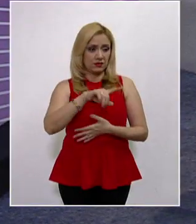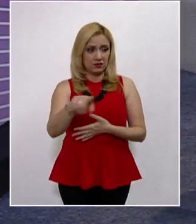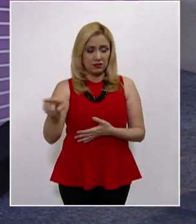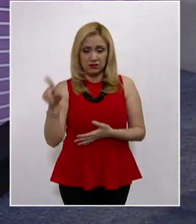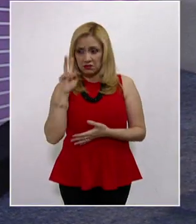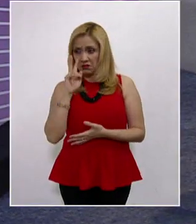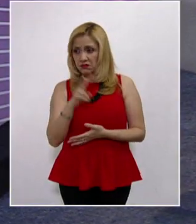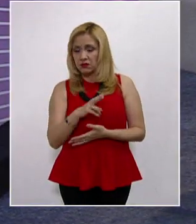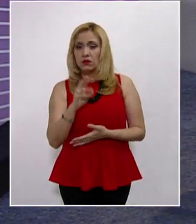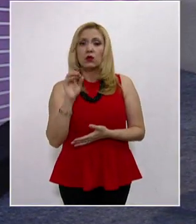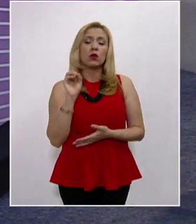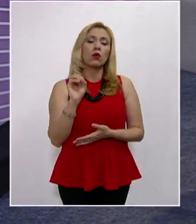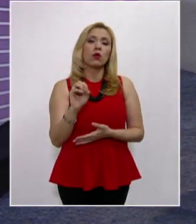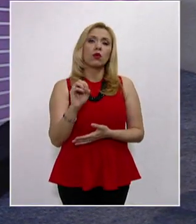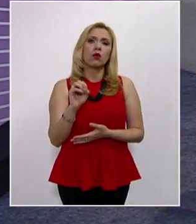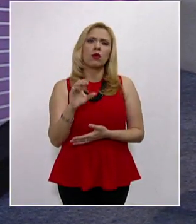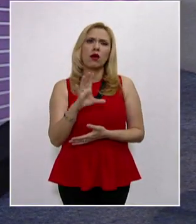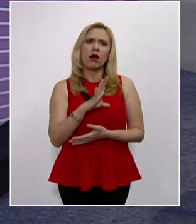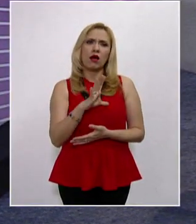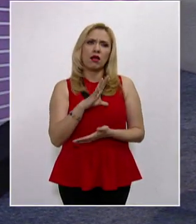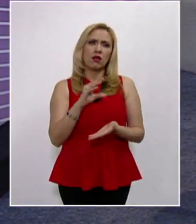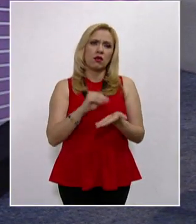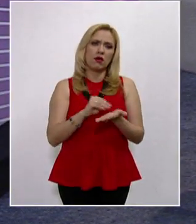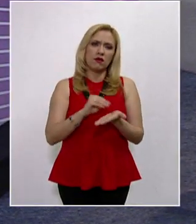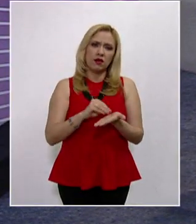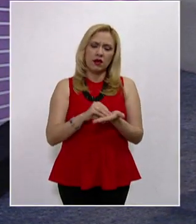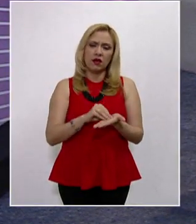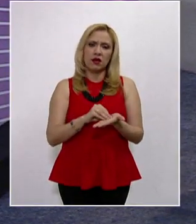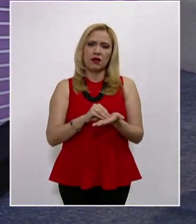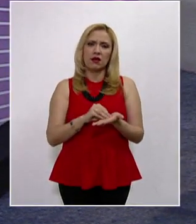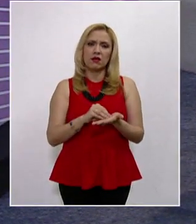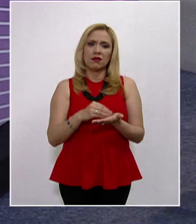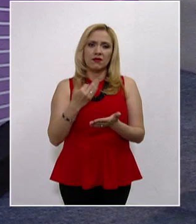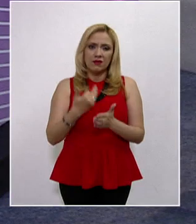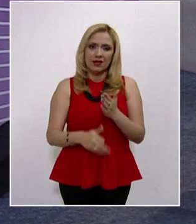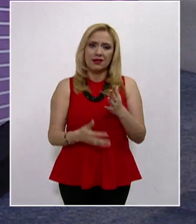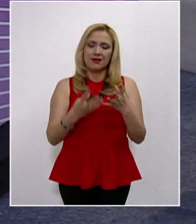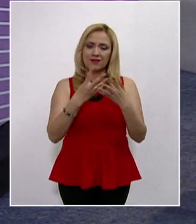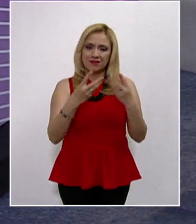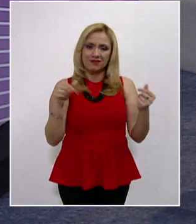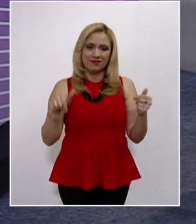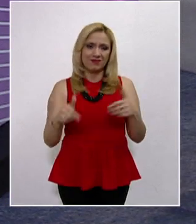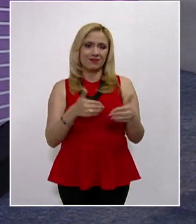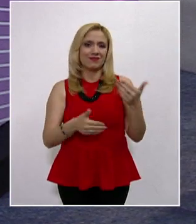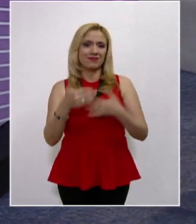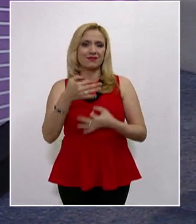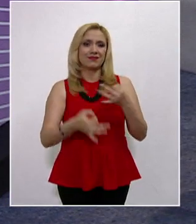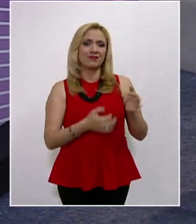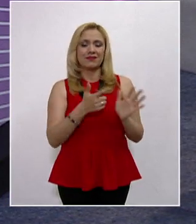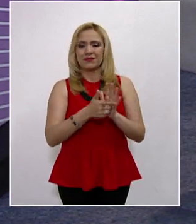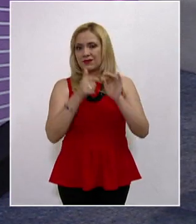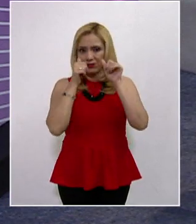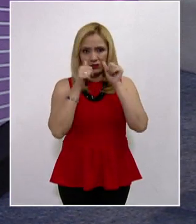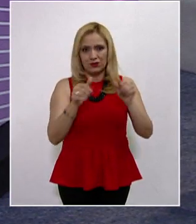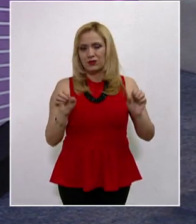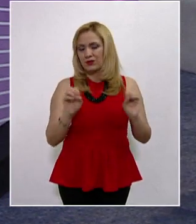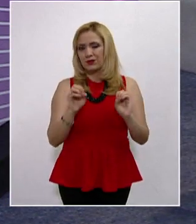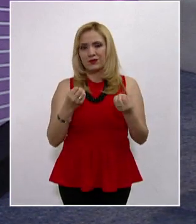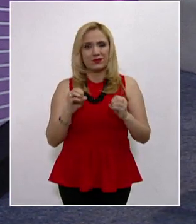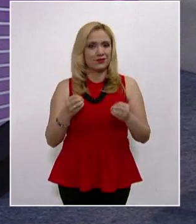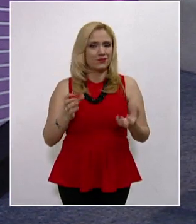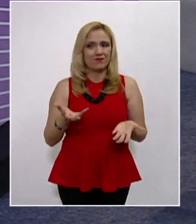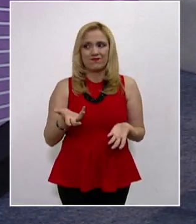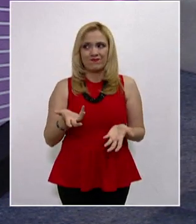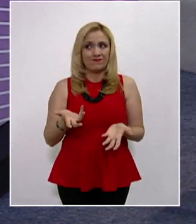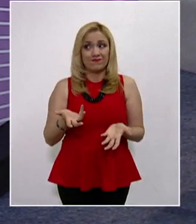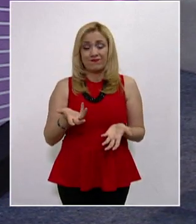vista o entiendo que hay todavía acciones por resolver por parte de la Suprema Corte y que no hay un pronunciamiento, digamos, al